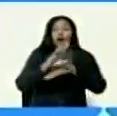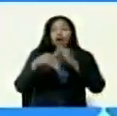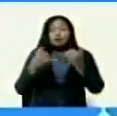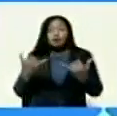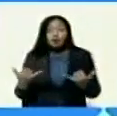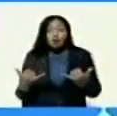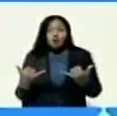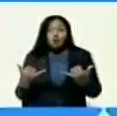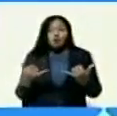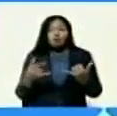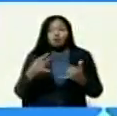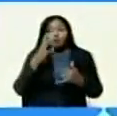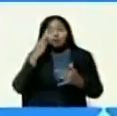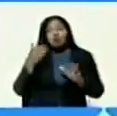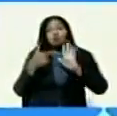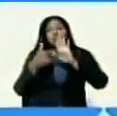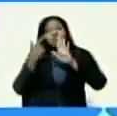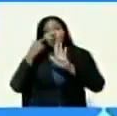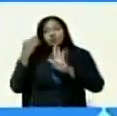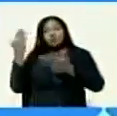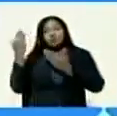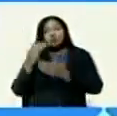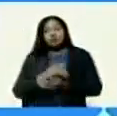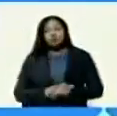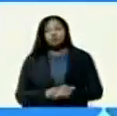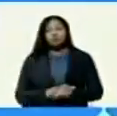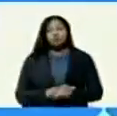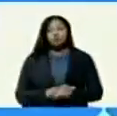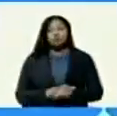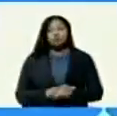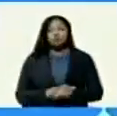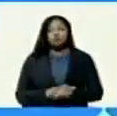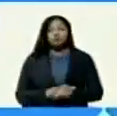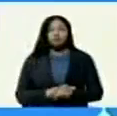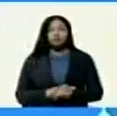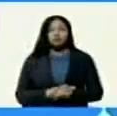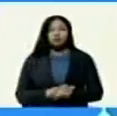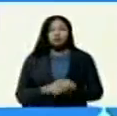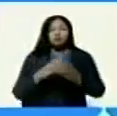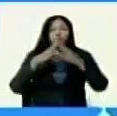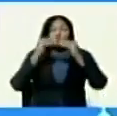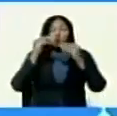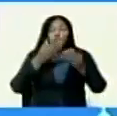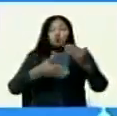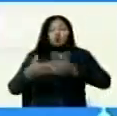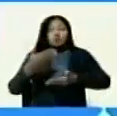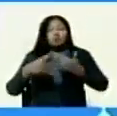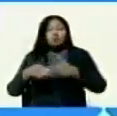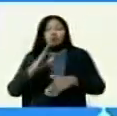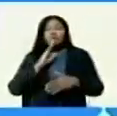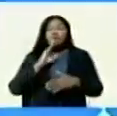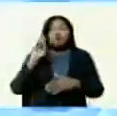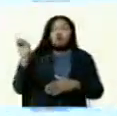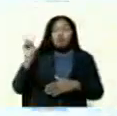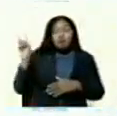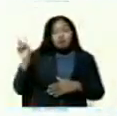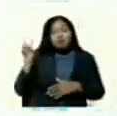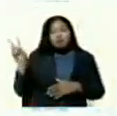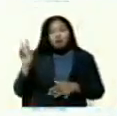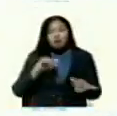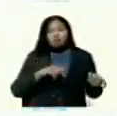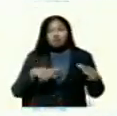hora, si pudiéramos mostrarlo, aquí está, todos los servicios del Banco de Venezuela